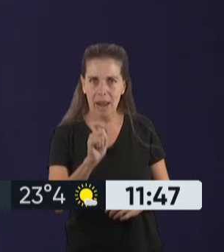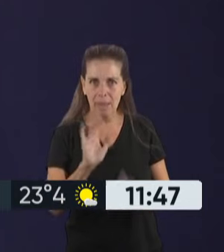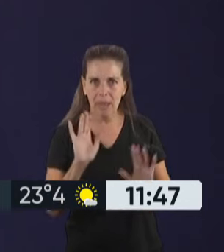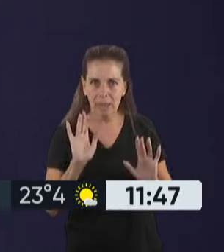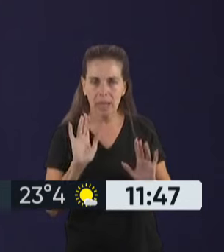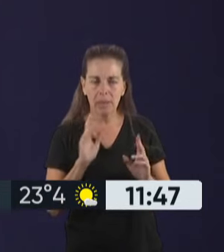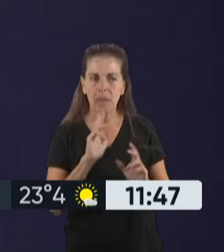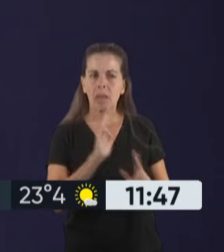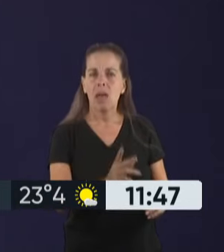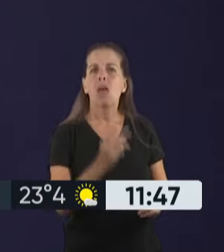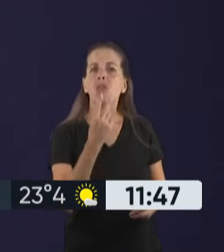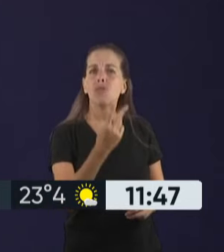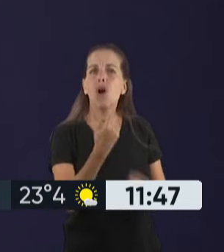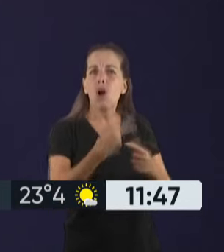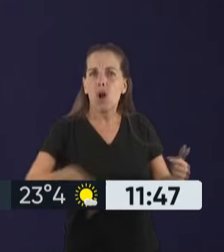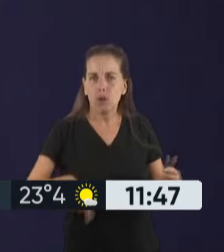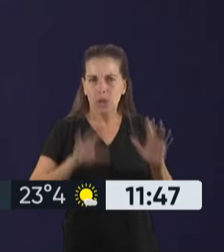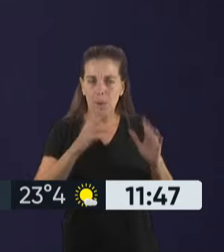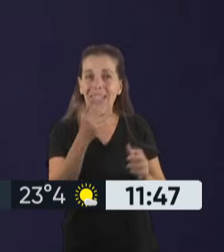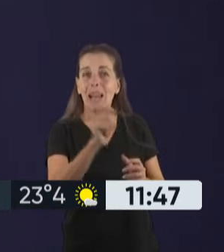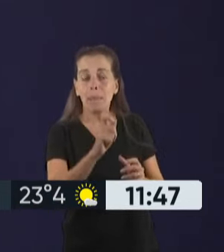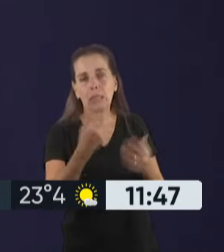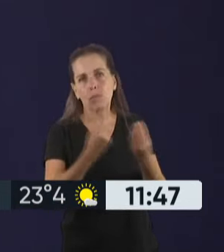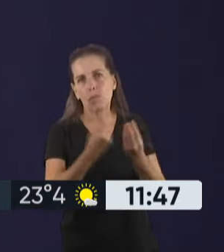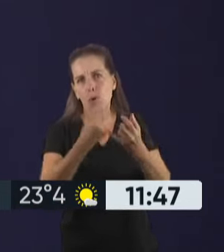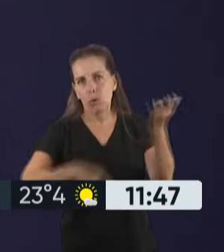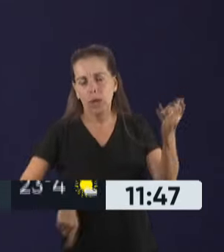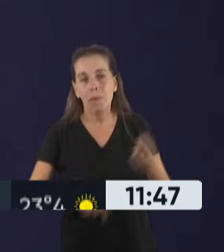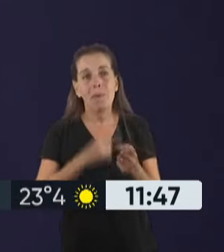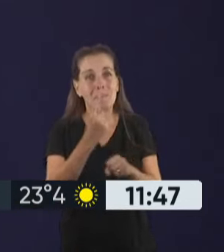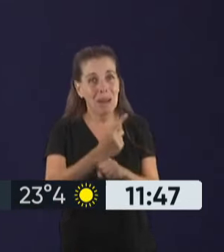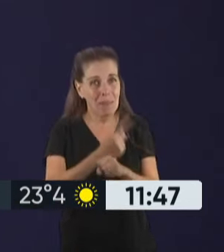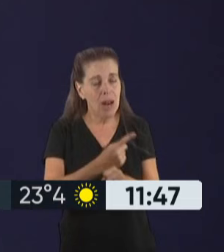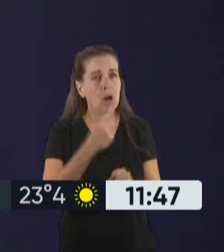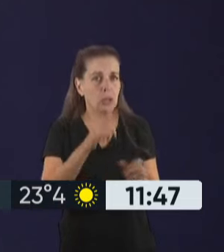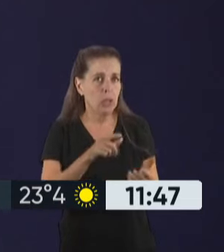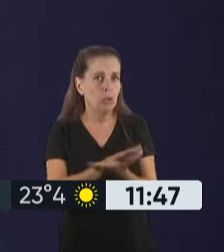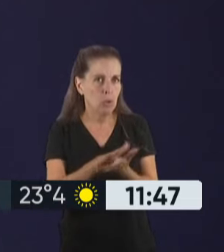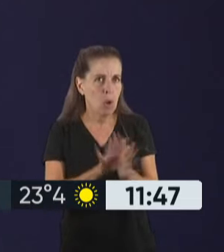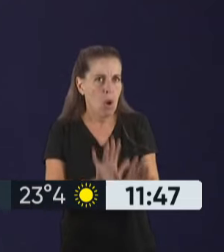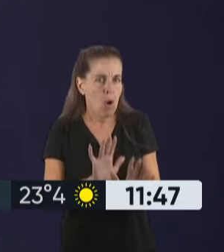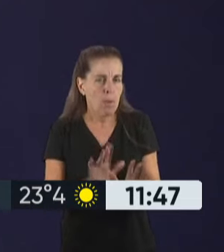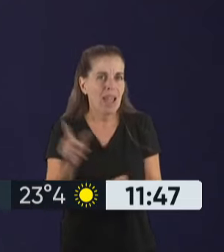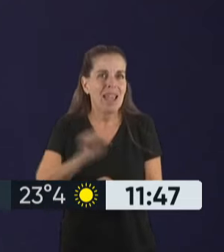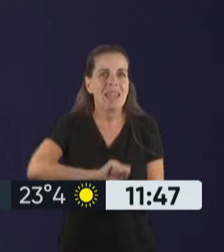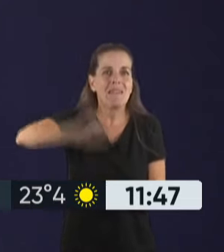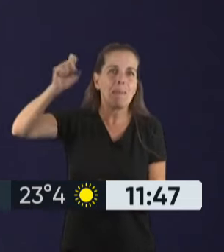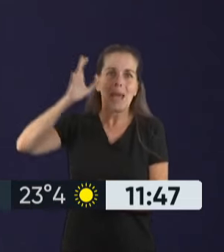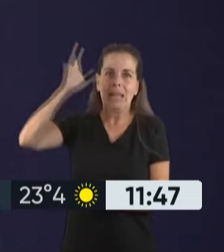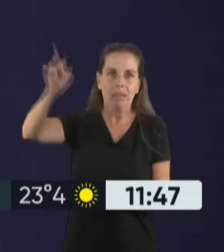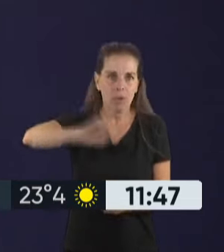digo dos cosas porque en tres meses hay mucho para contar pero primero evitamos la hiperinflación y estamos camino